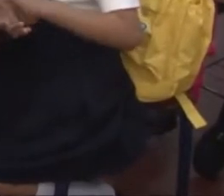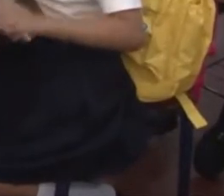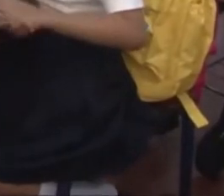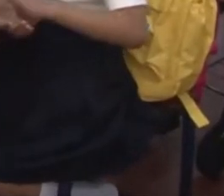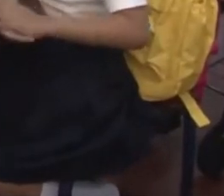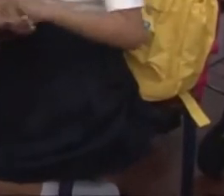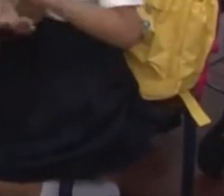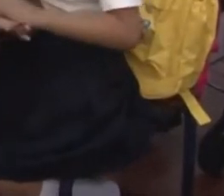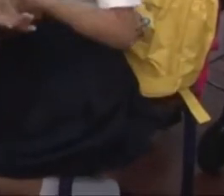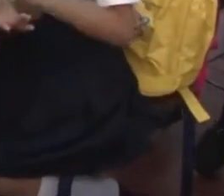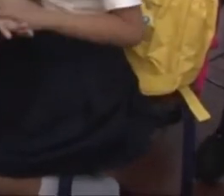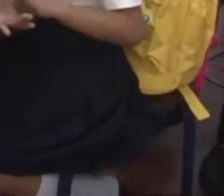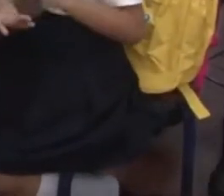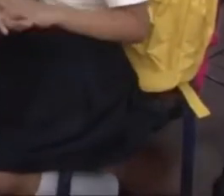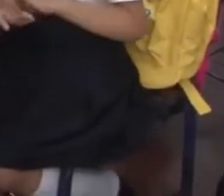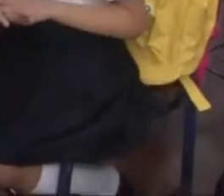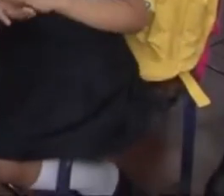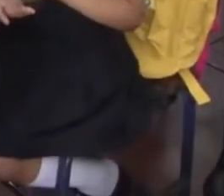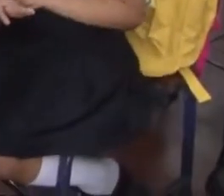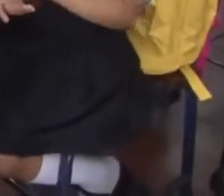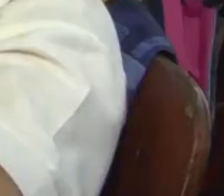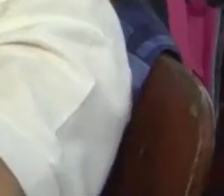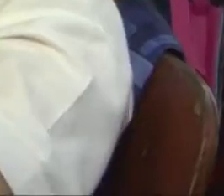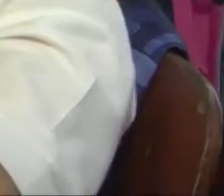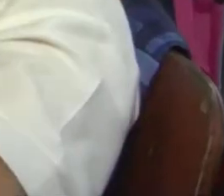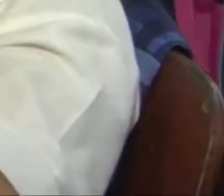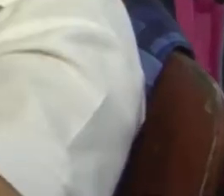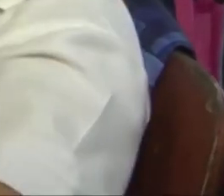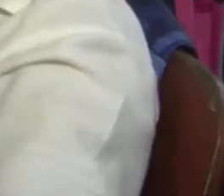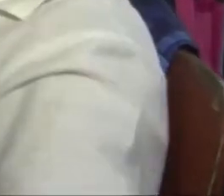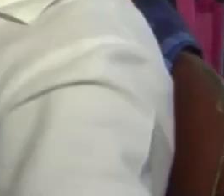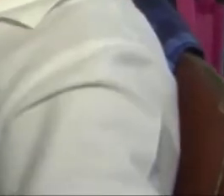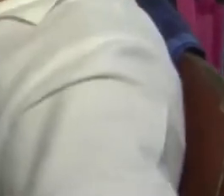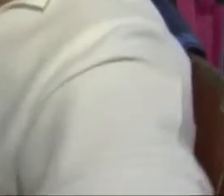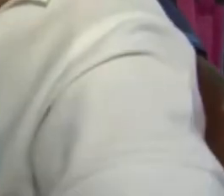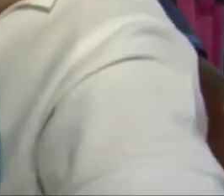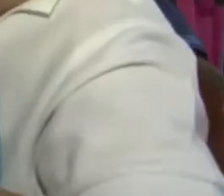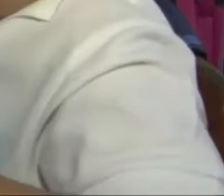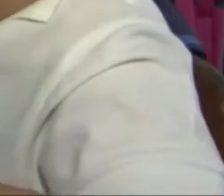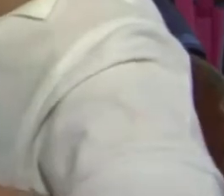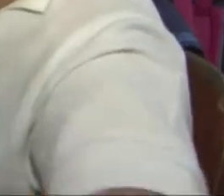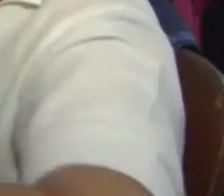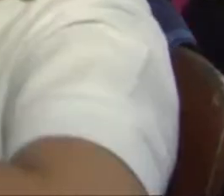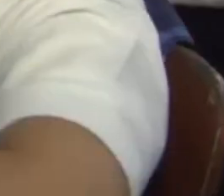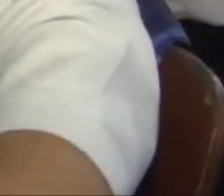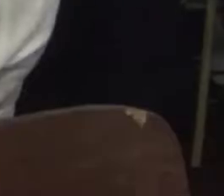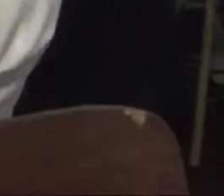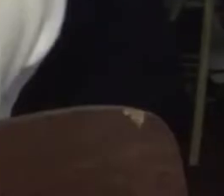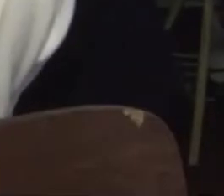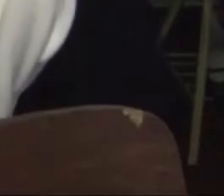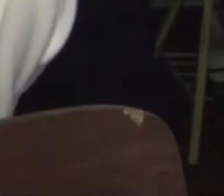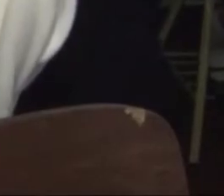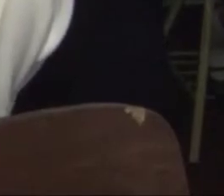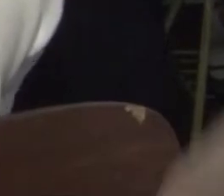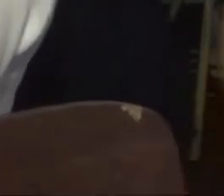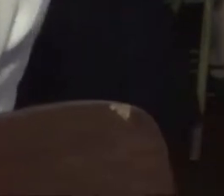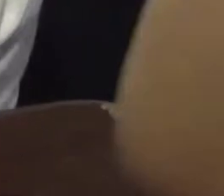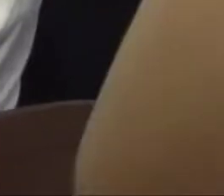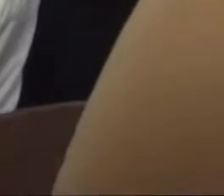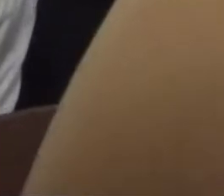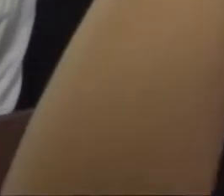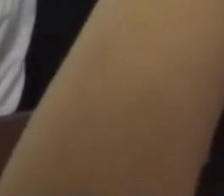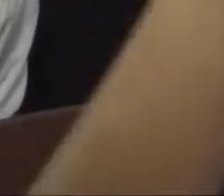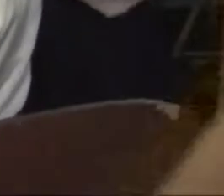Todo el mundo ya siente tu sabor, color se llena de